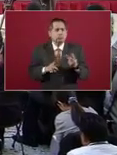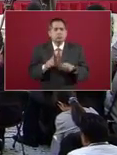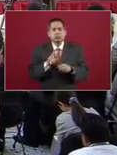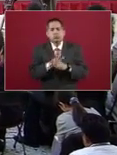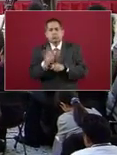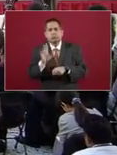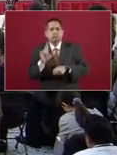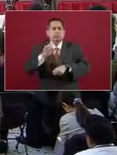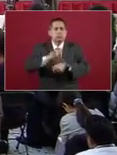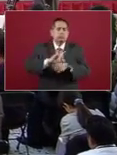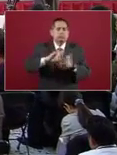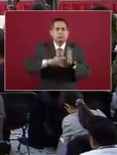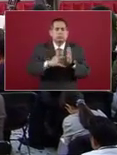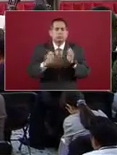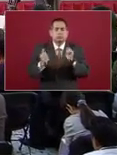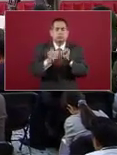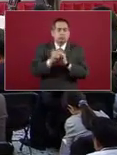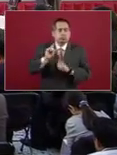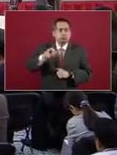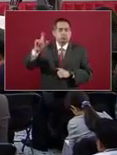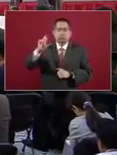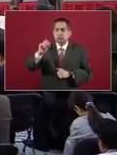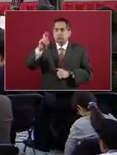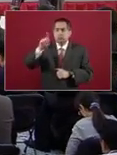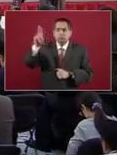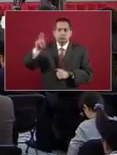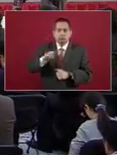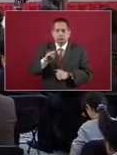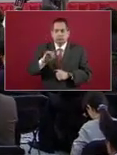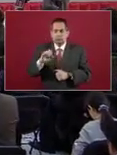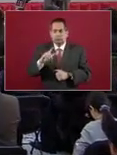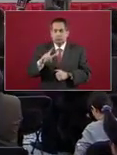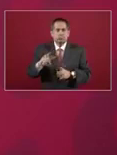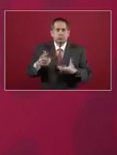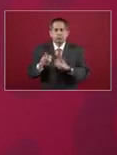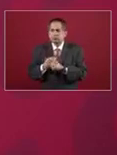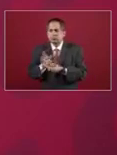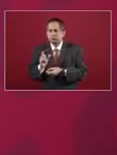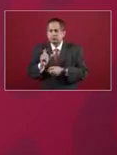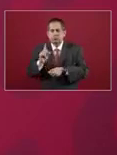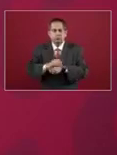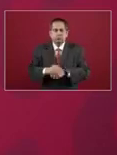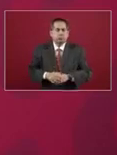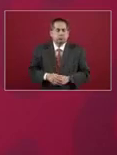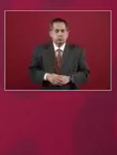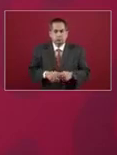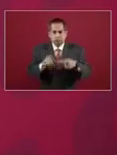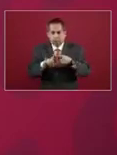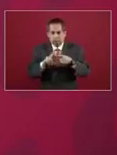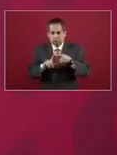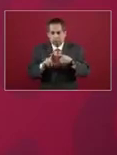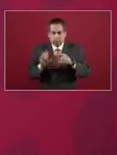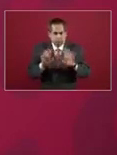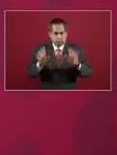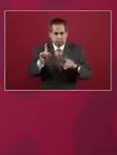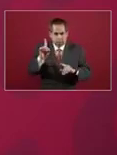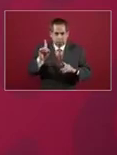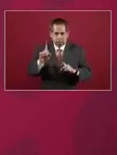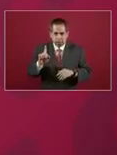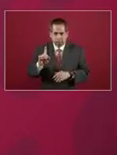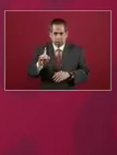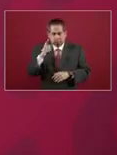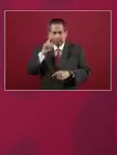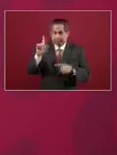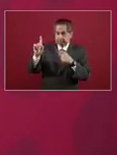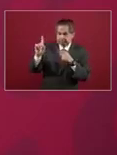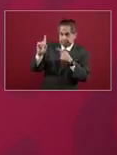se reunirá con la alta comisionada de la ONU, Michelle Bachelet. Muchas gracias. Bueno, la primera no, lo que diga mi